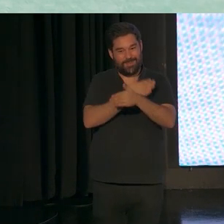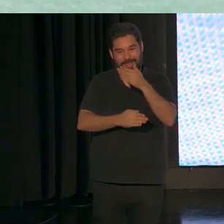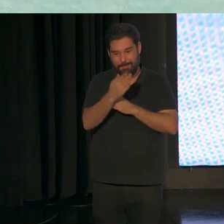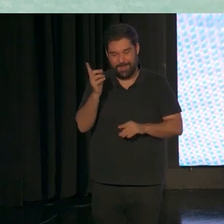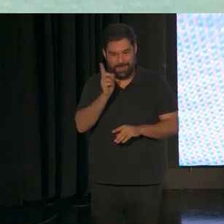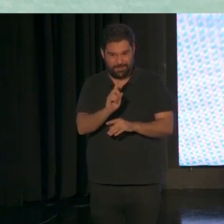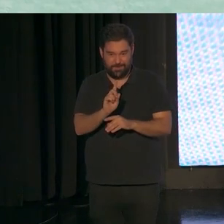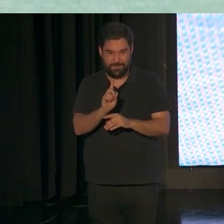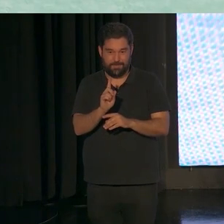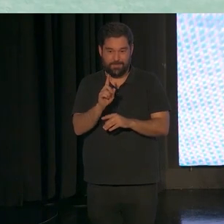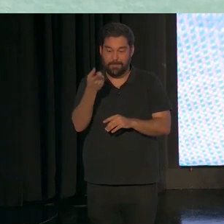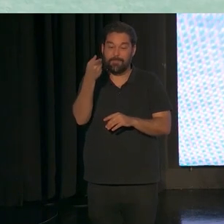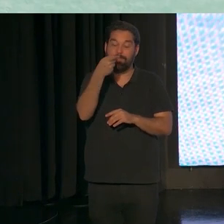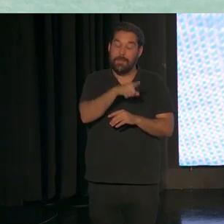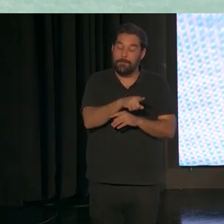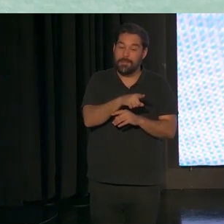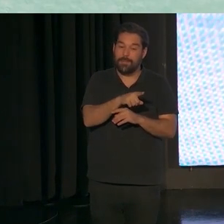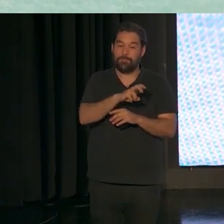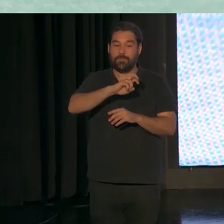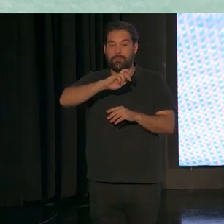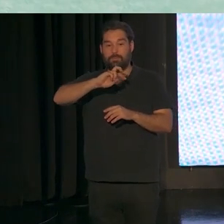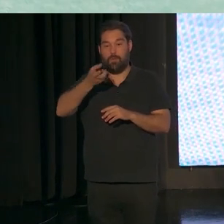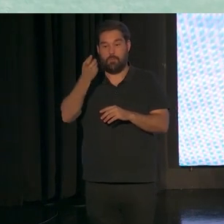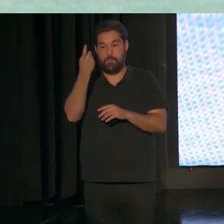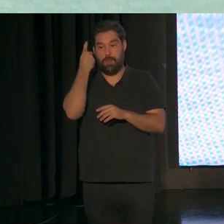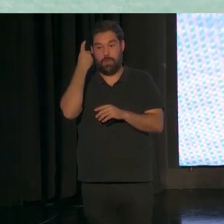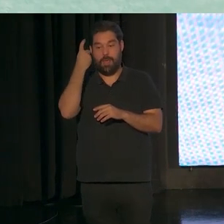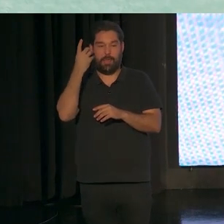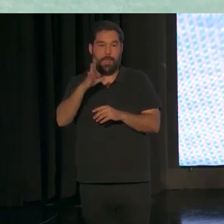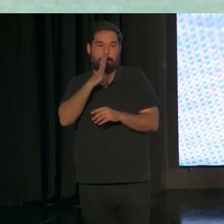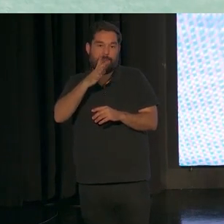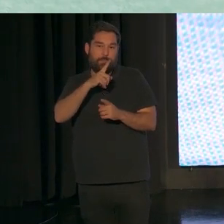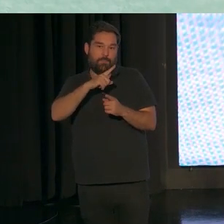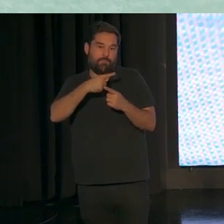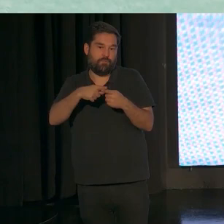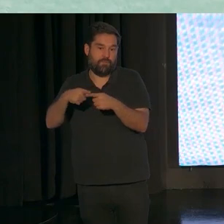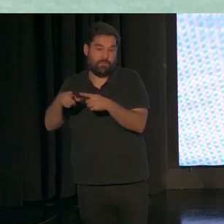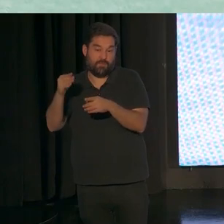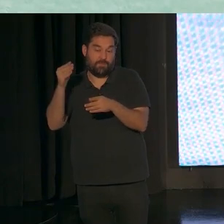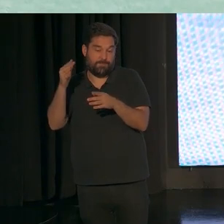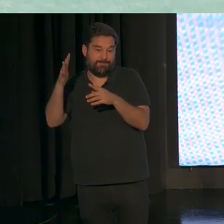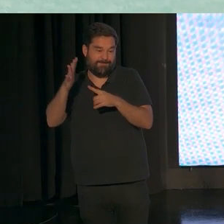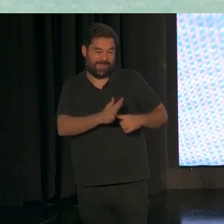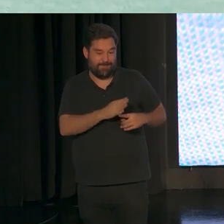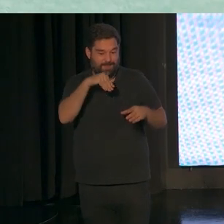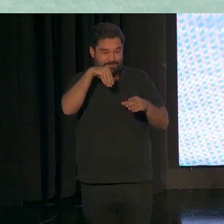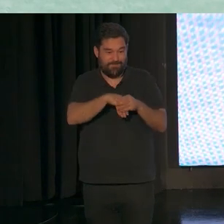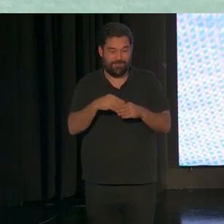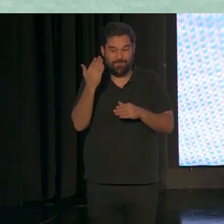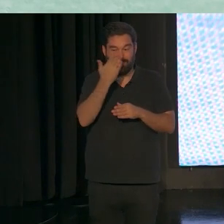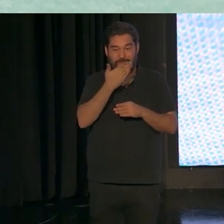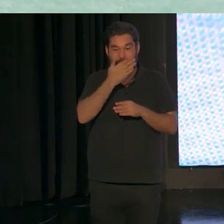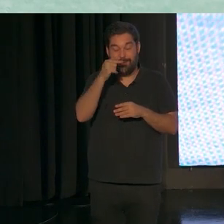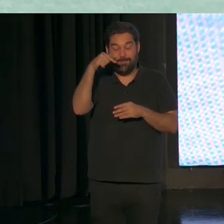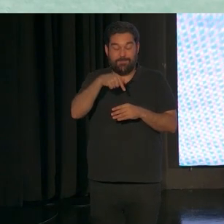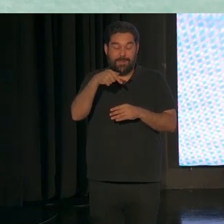discapacidad sino de ese otro alumnado que por diferentes motivos también está excluido en los centros Entonces ahora pues ese es el